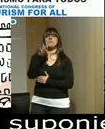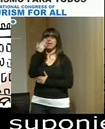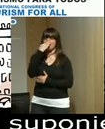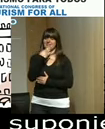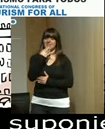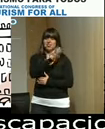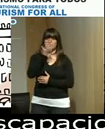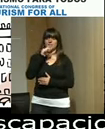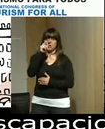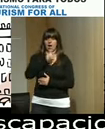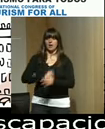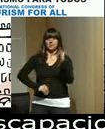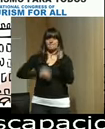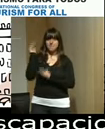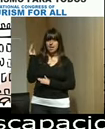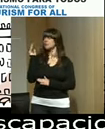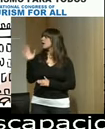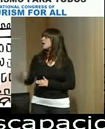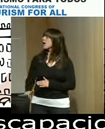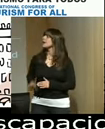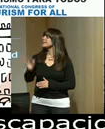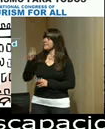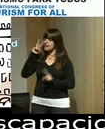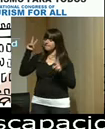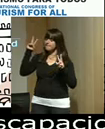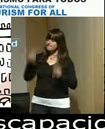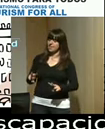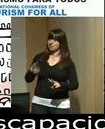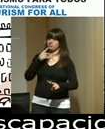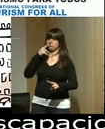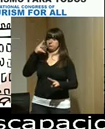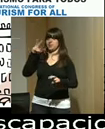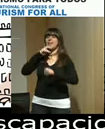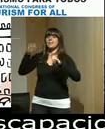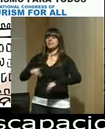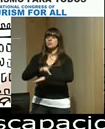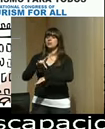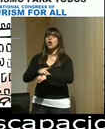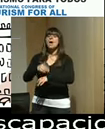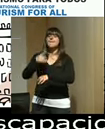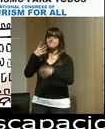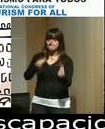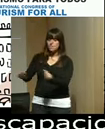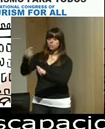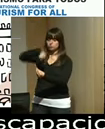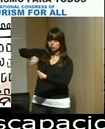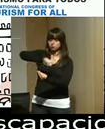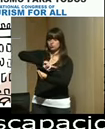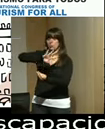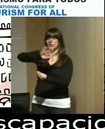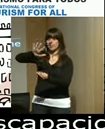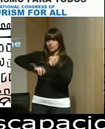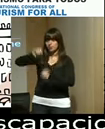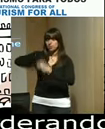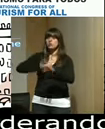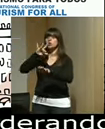envejecimiento biológico, todos ellos presentan algún tipo de disfunción. Por tanto, el diseño debe focalizarse en cada segmento de